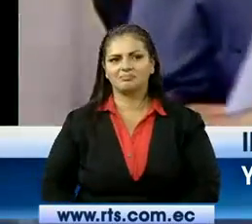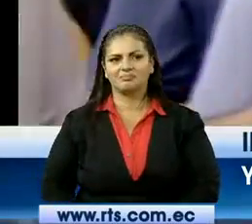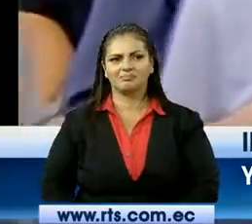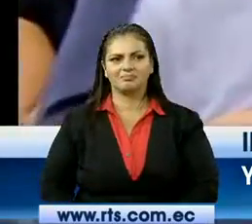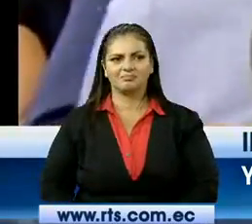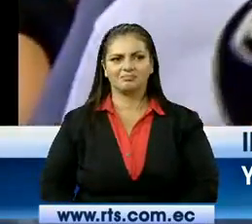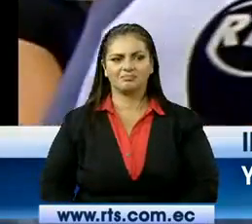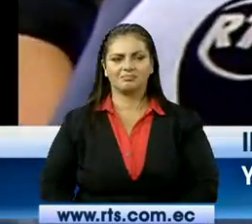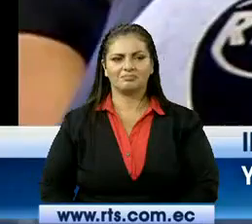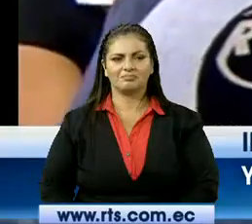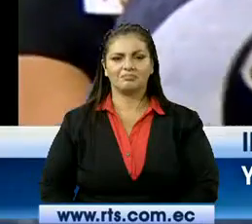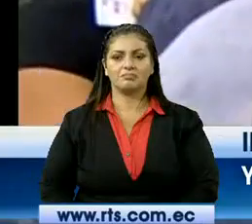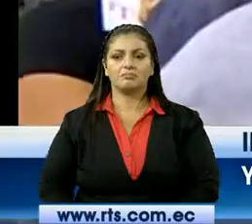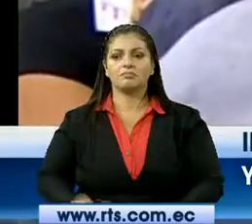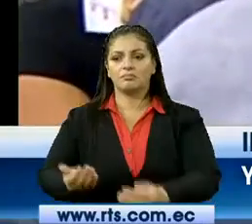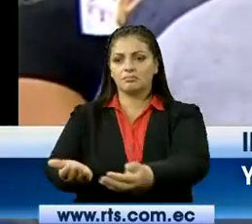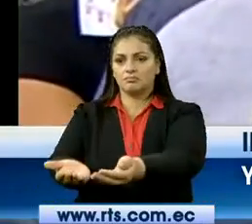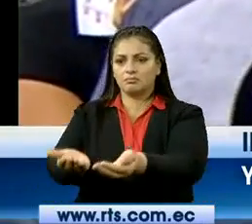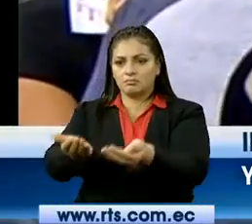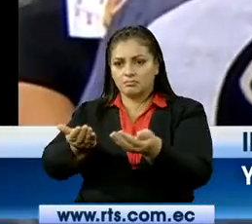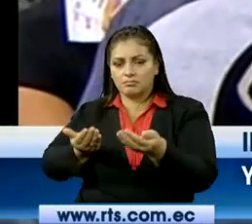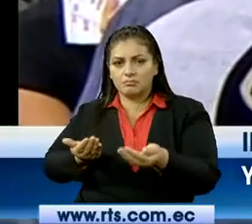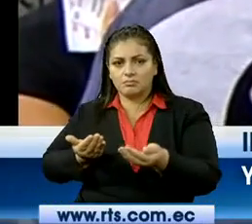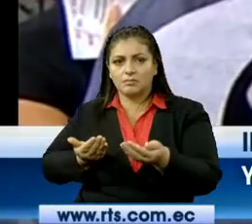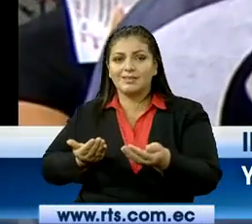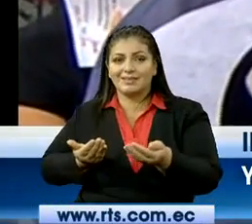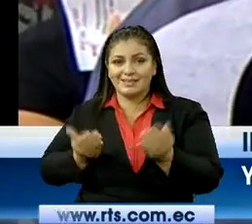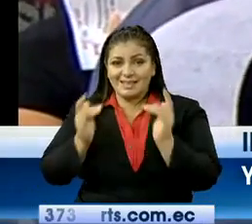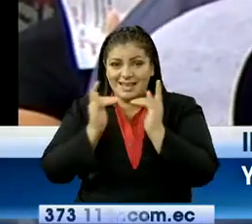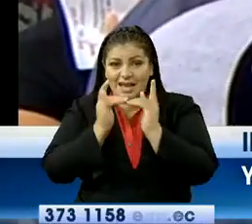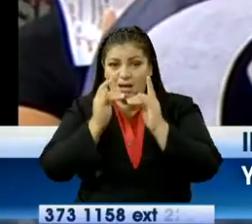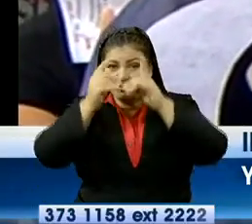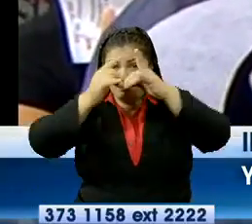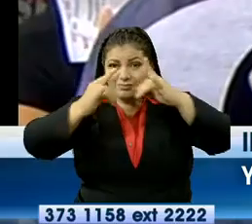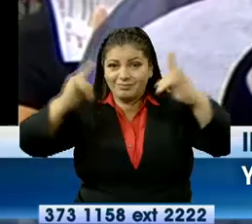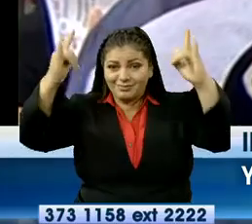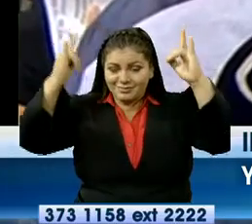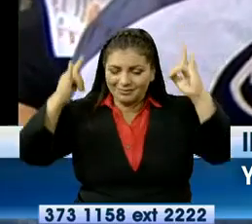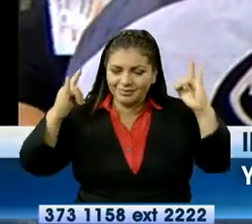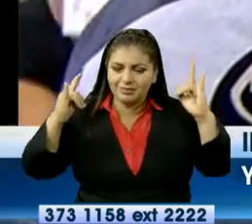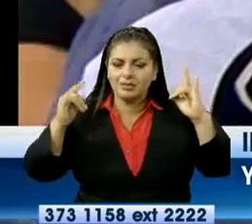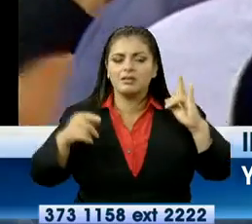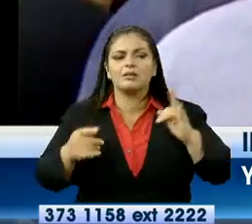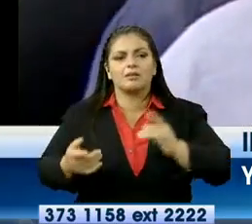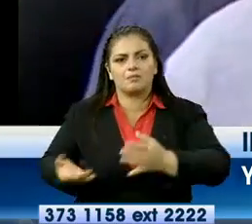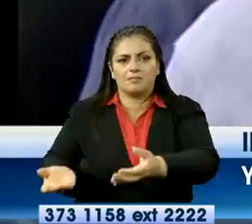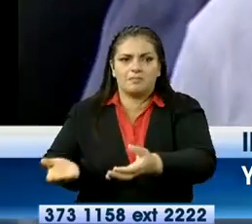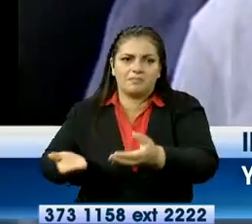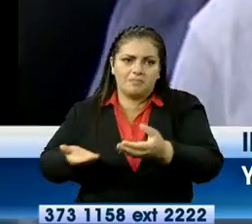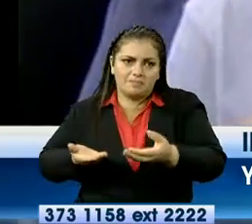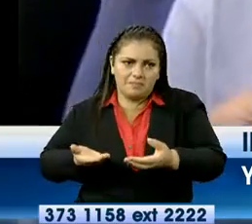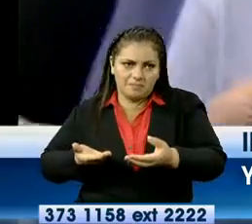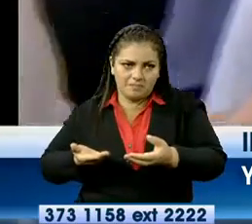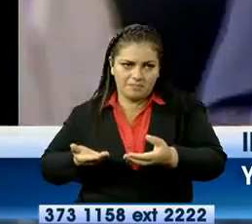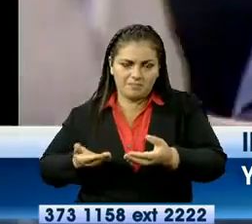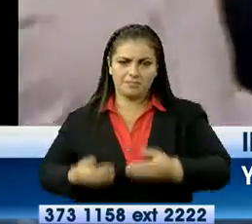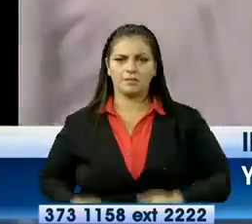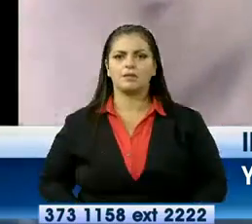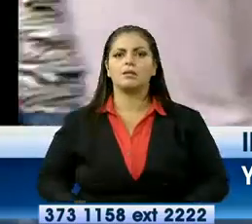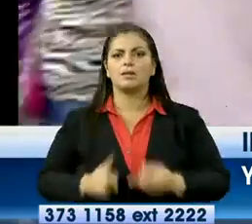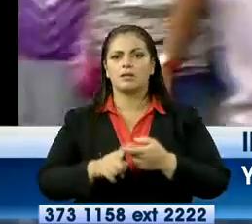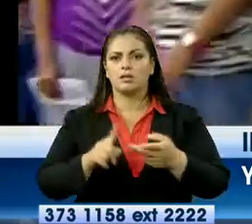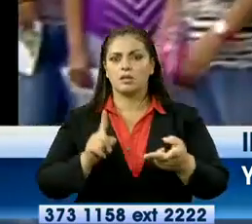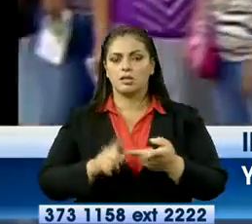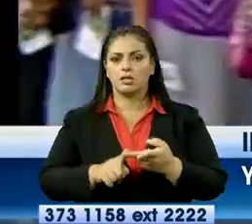repartir unos toldos para los mosquitos y además vas a fumigar para los mosquitos y a poner productos venenos para las ratas.